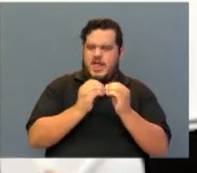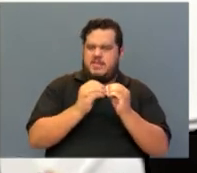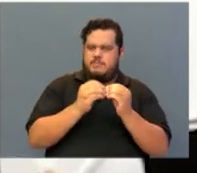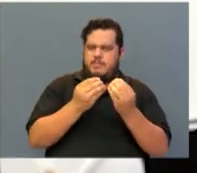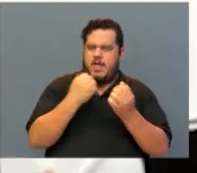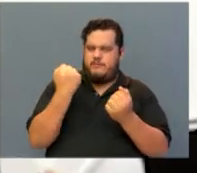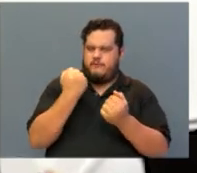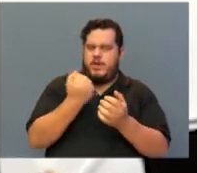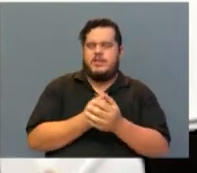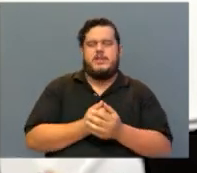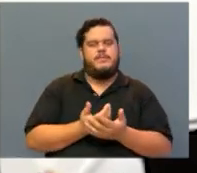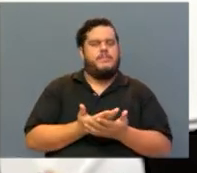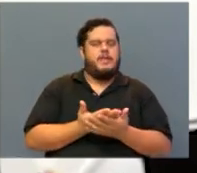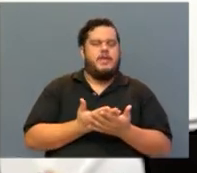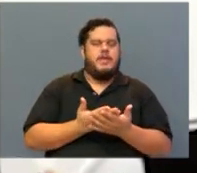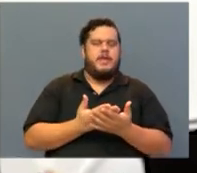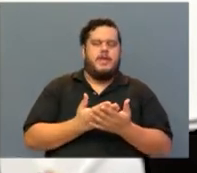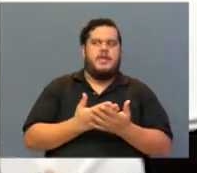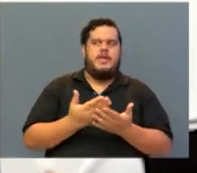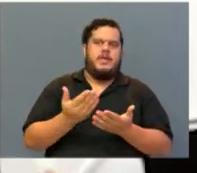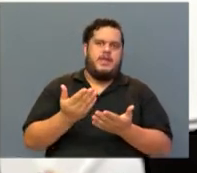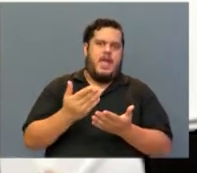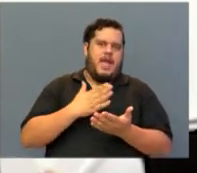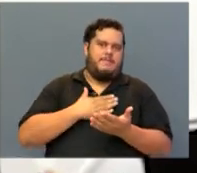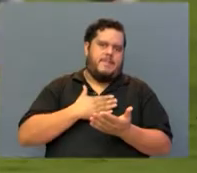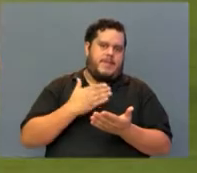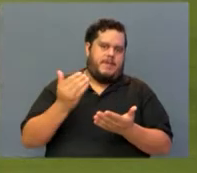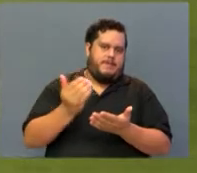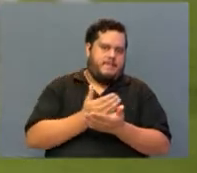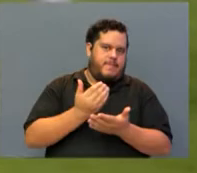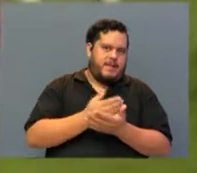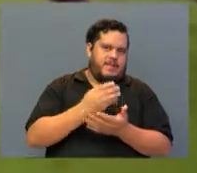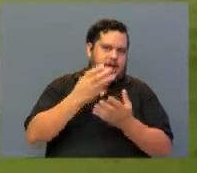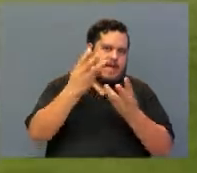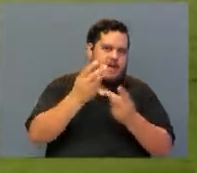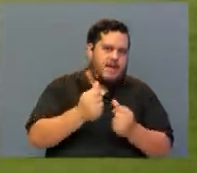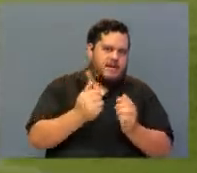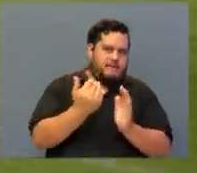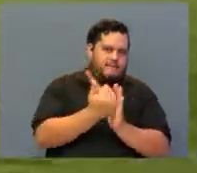jugador lamentablemente le pasa factura estando en Costa Rica, porque el ritmo del torneo